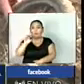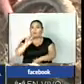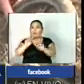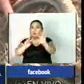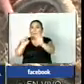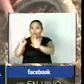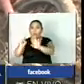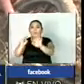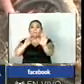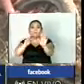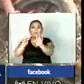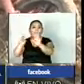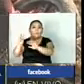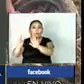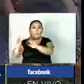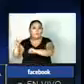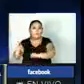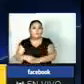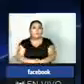7726